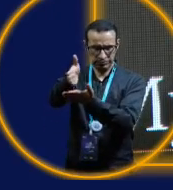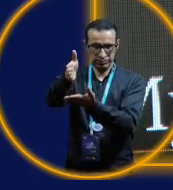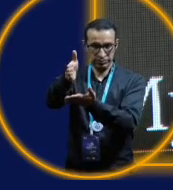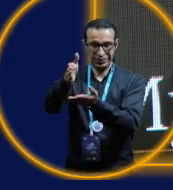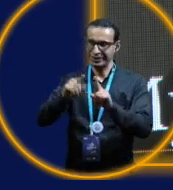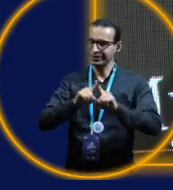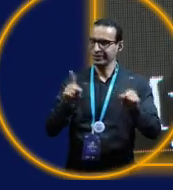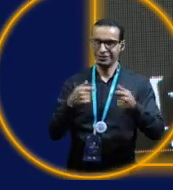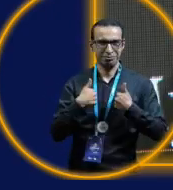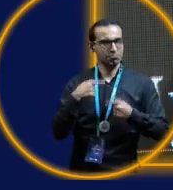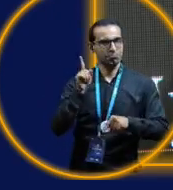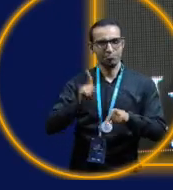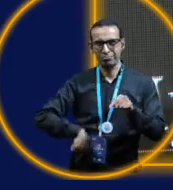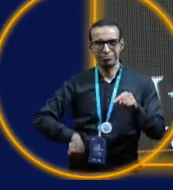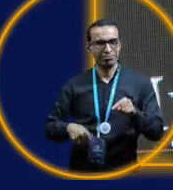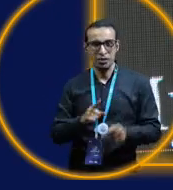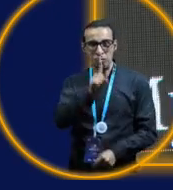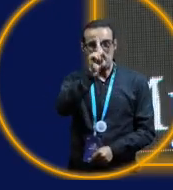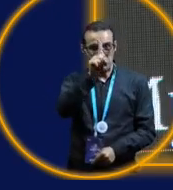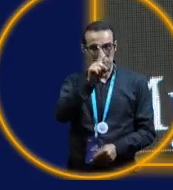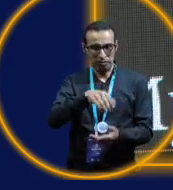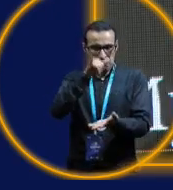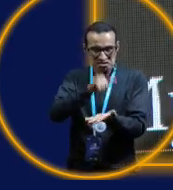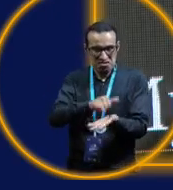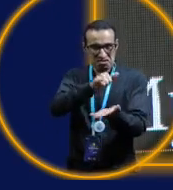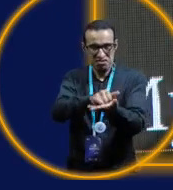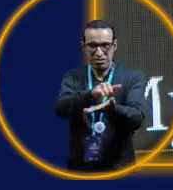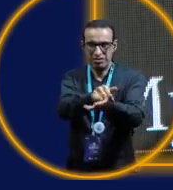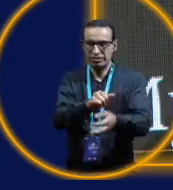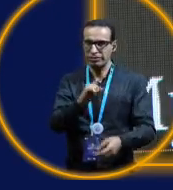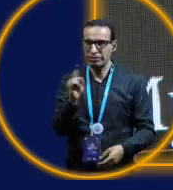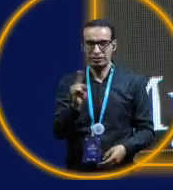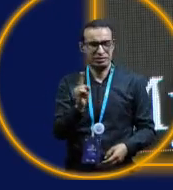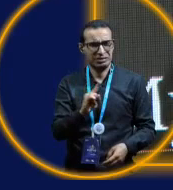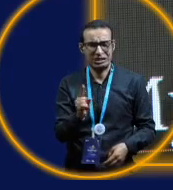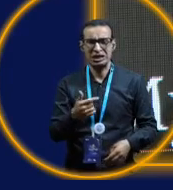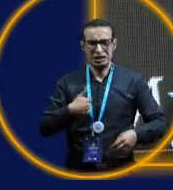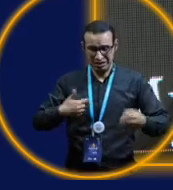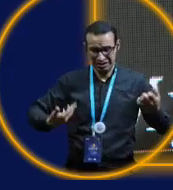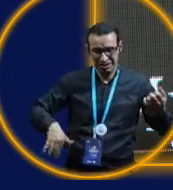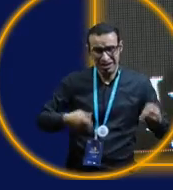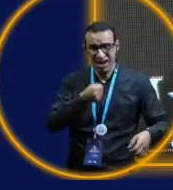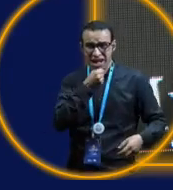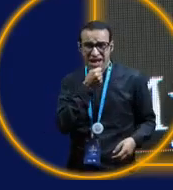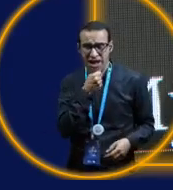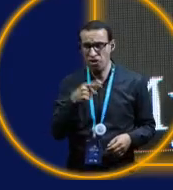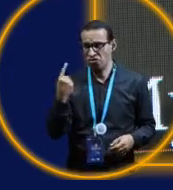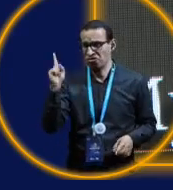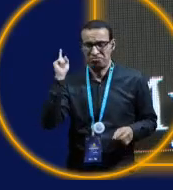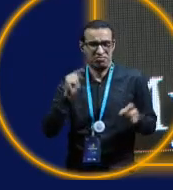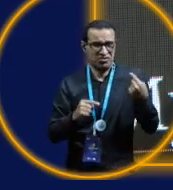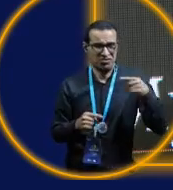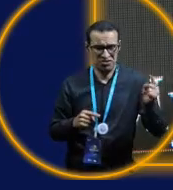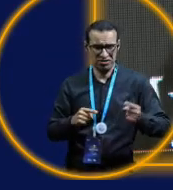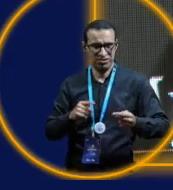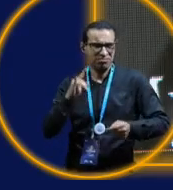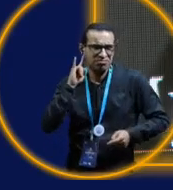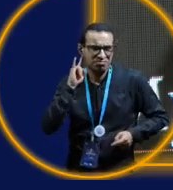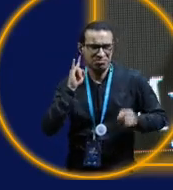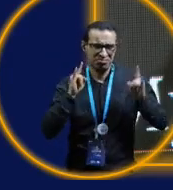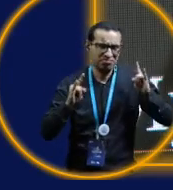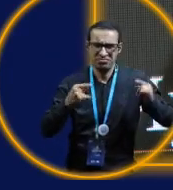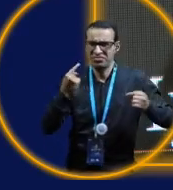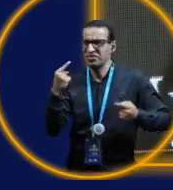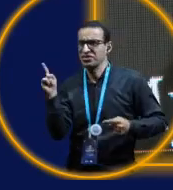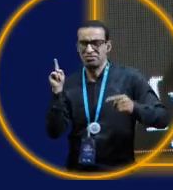kotec entonces en mi carrera artística cada álbum suena diferente y después digo no